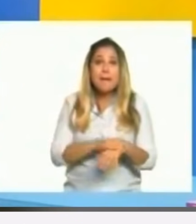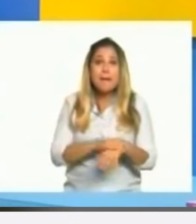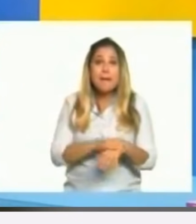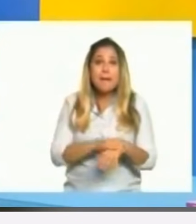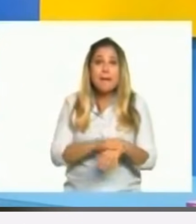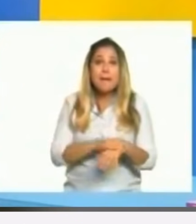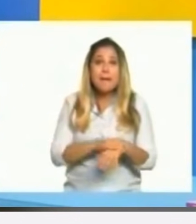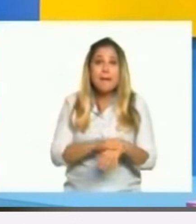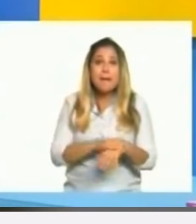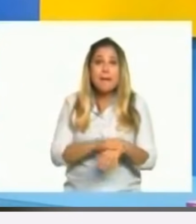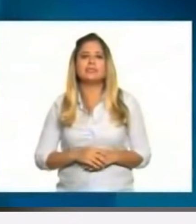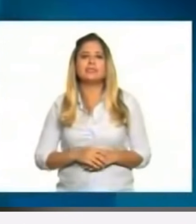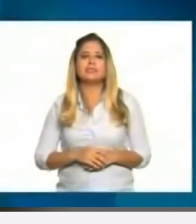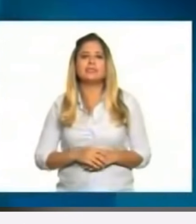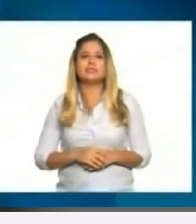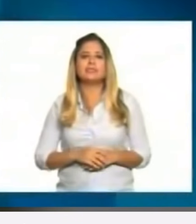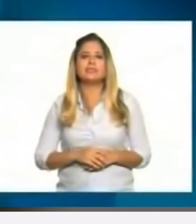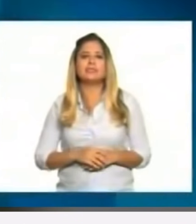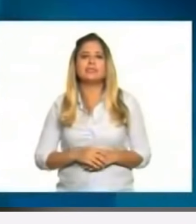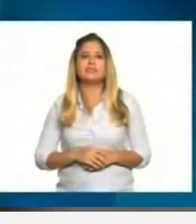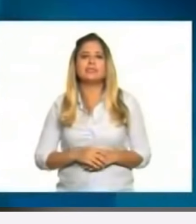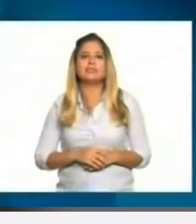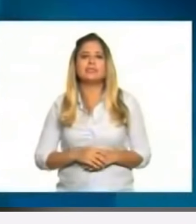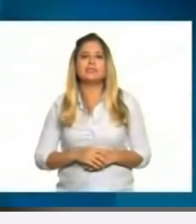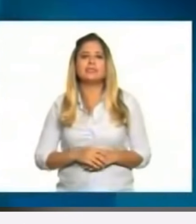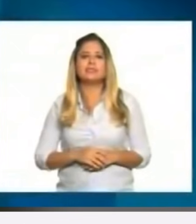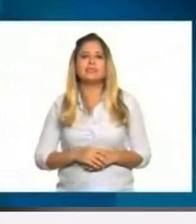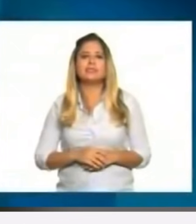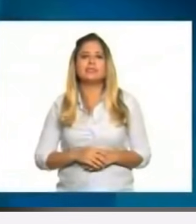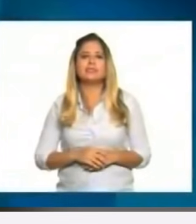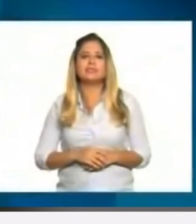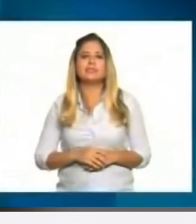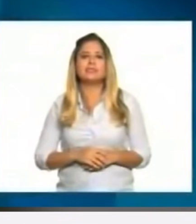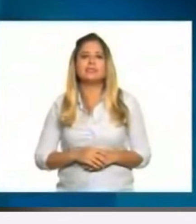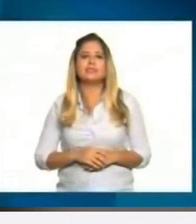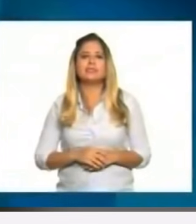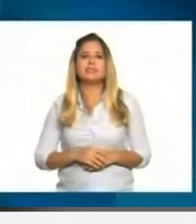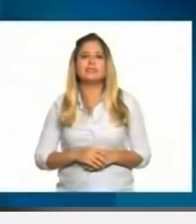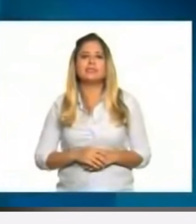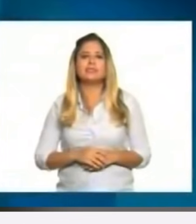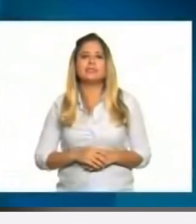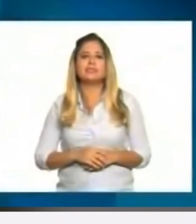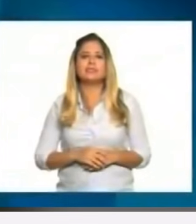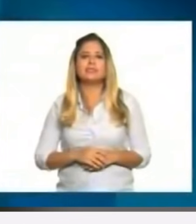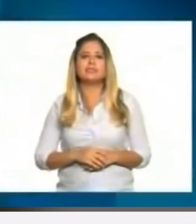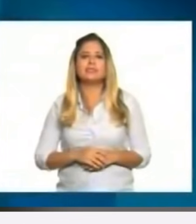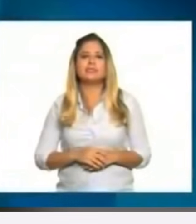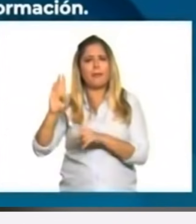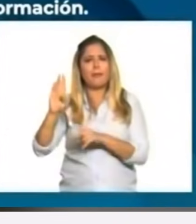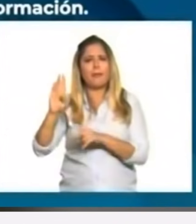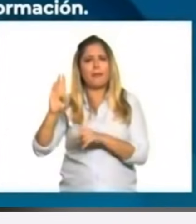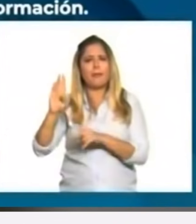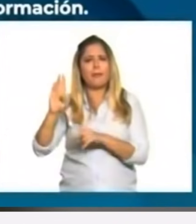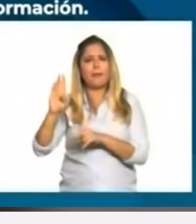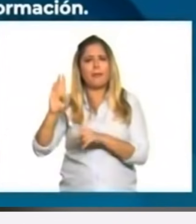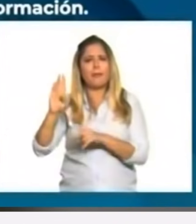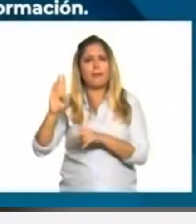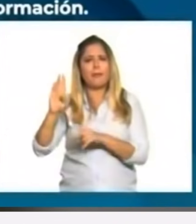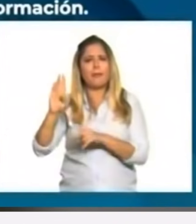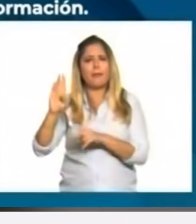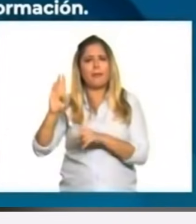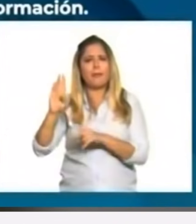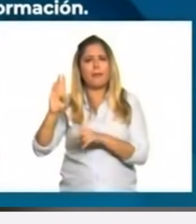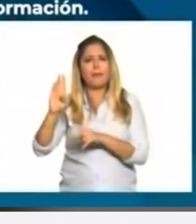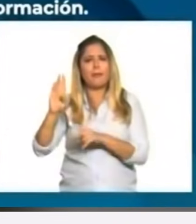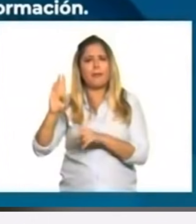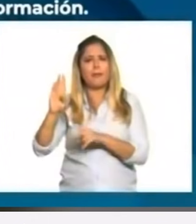los pasos para diseñar una encuesta. Primero vamos a definir el tema, definir los destinatarios, definir el propósito, definir la información y los datos, definir